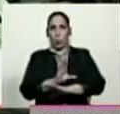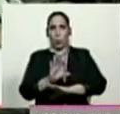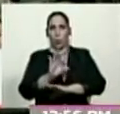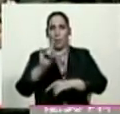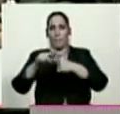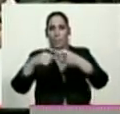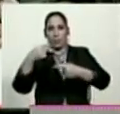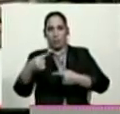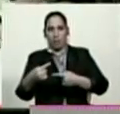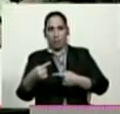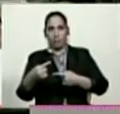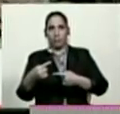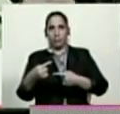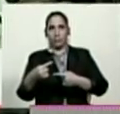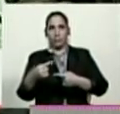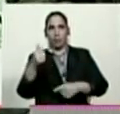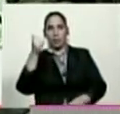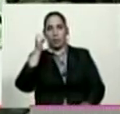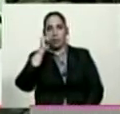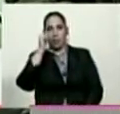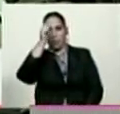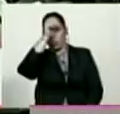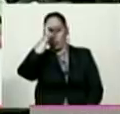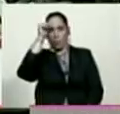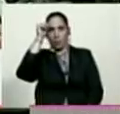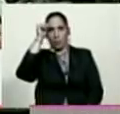mañana, el sábado y el domingo,